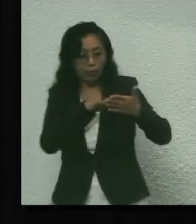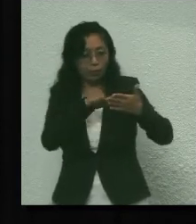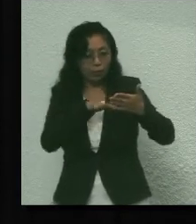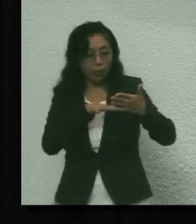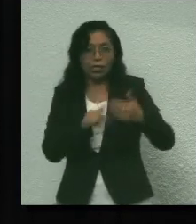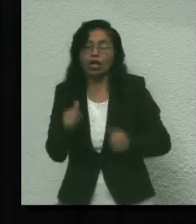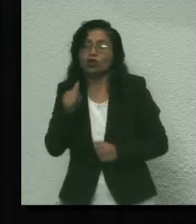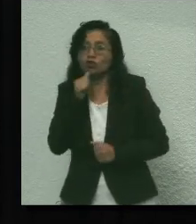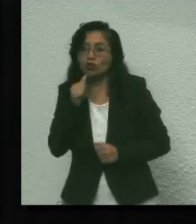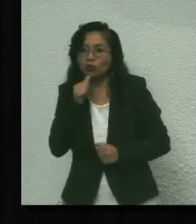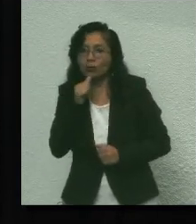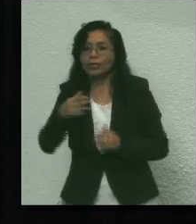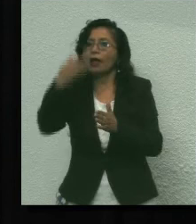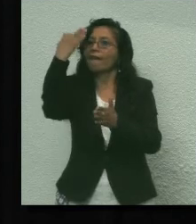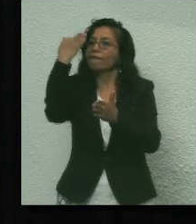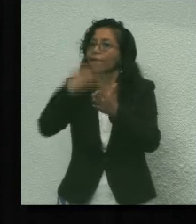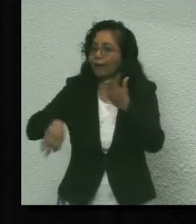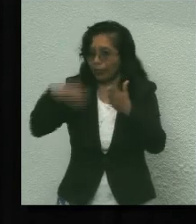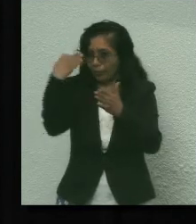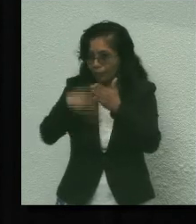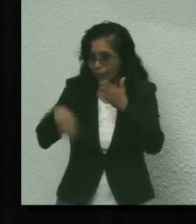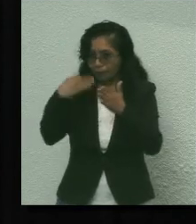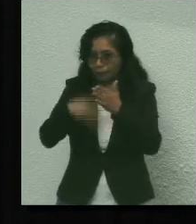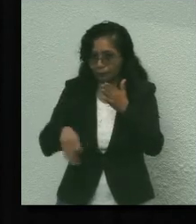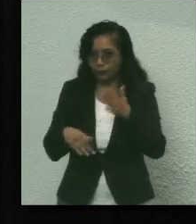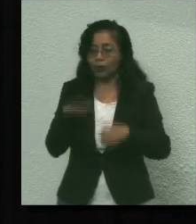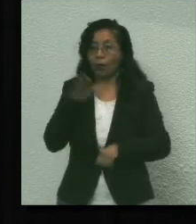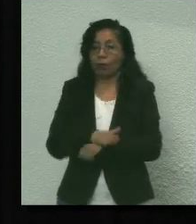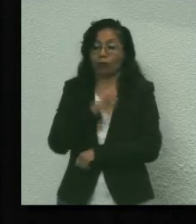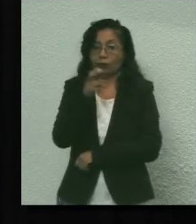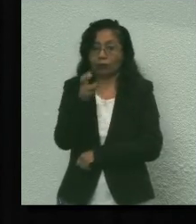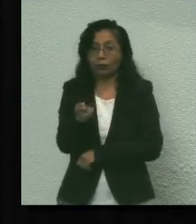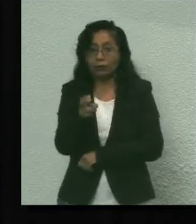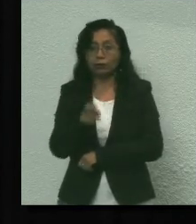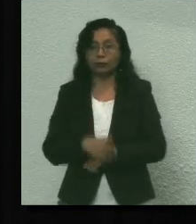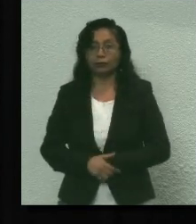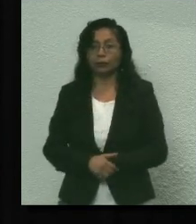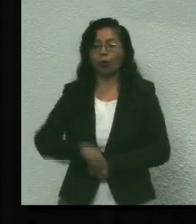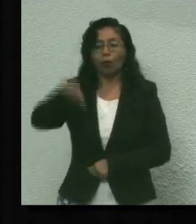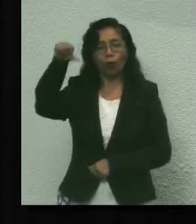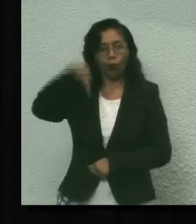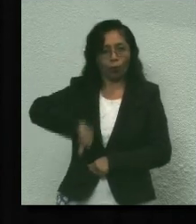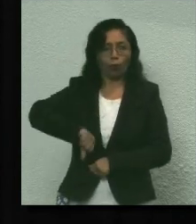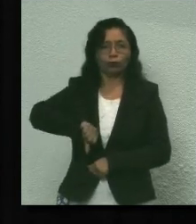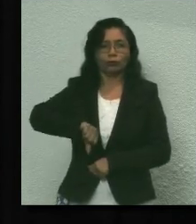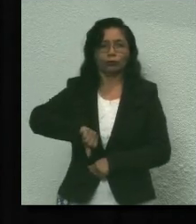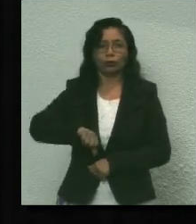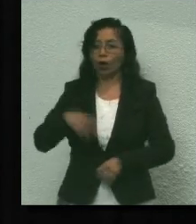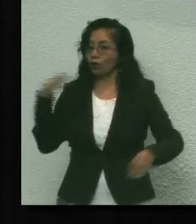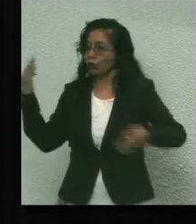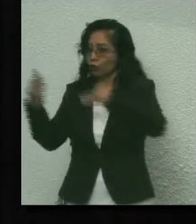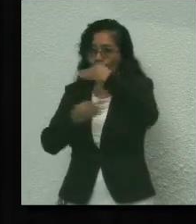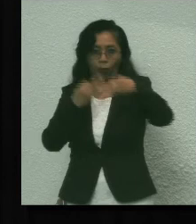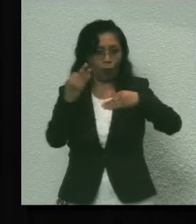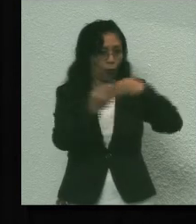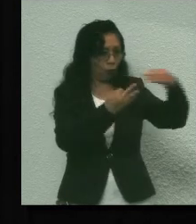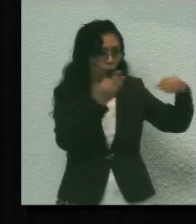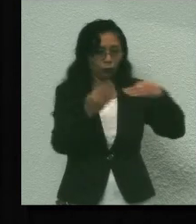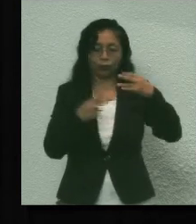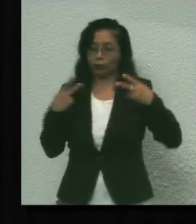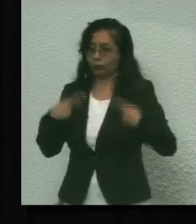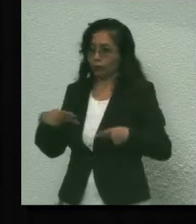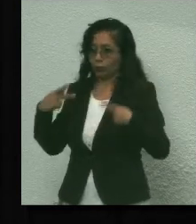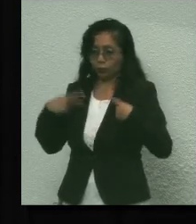todavía quedan pendientes por resolver por todo ello hoy más que nunca todos los actores políticos